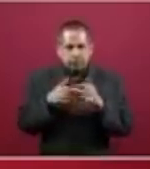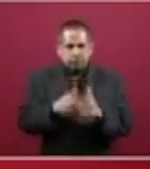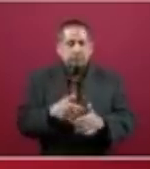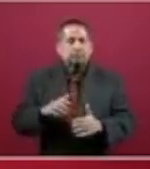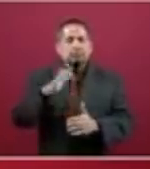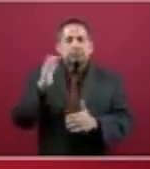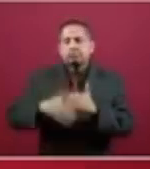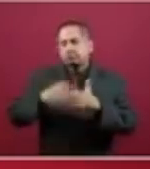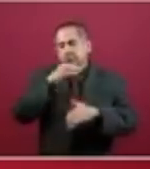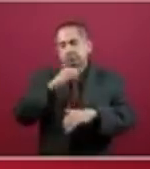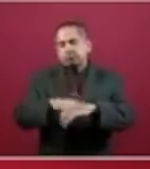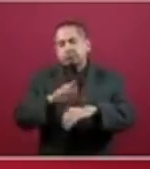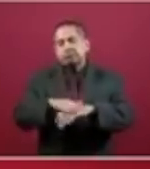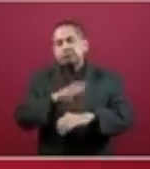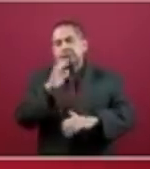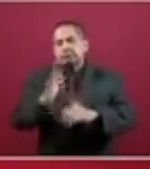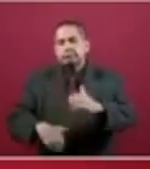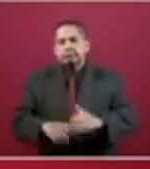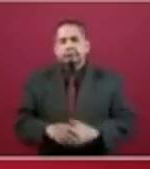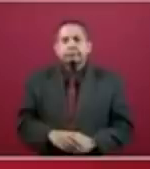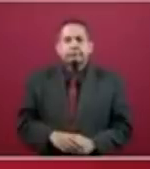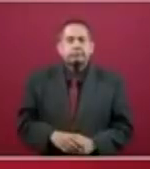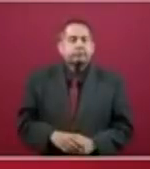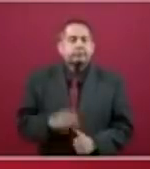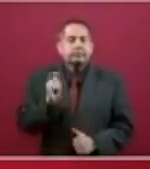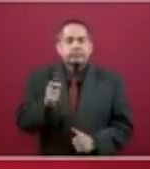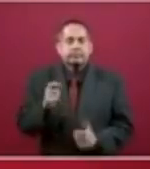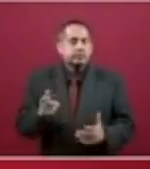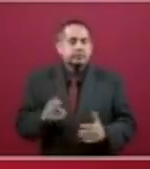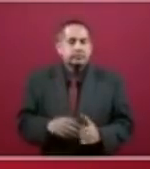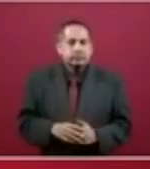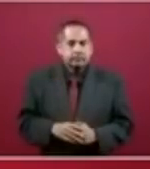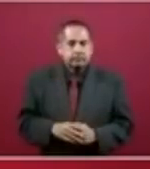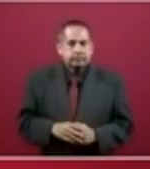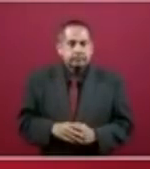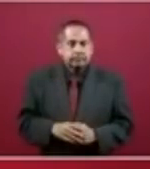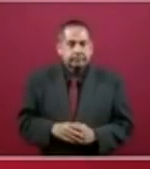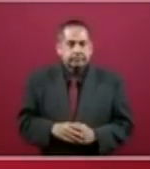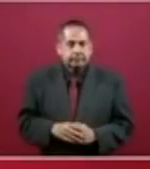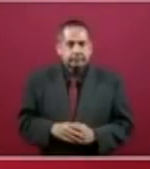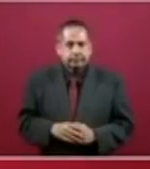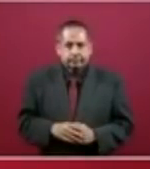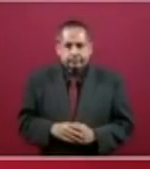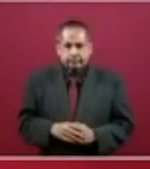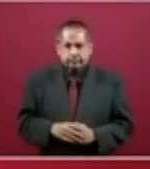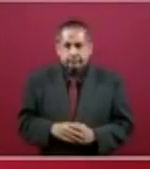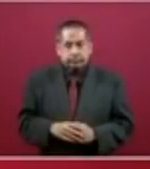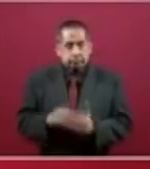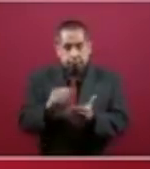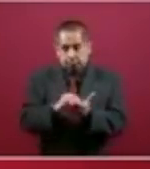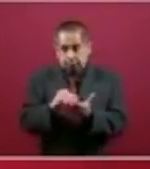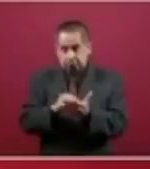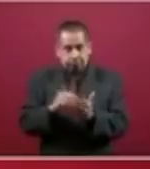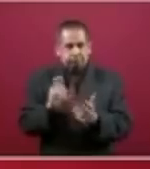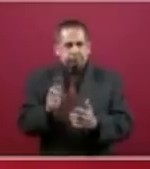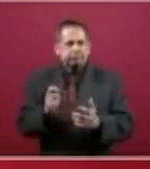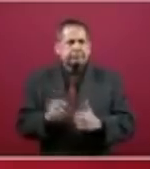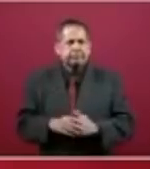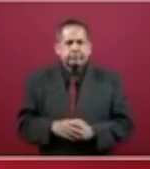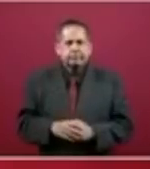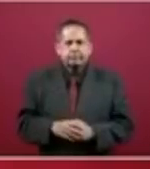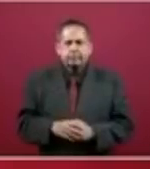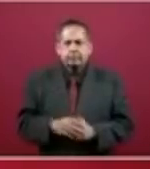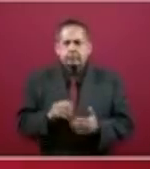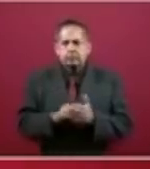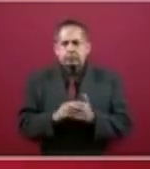El presidente Andrés Manuel López Obrador dejó en claro que los refugios y apoyos a las mujeres van a continuar. Se mantienen